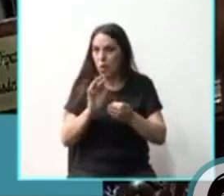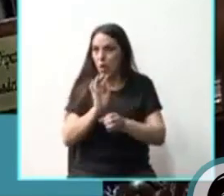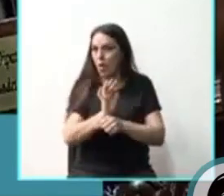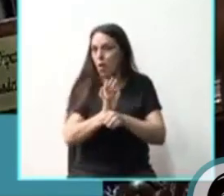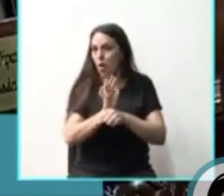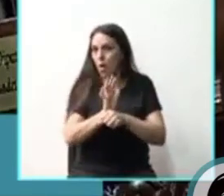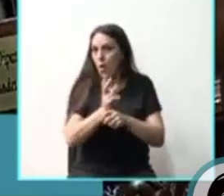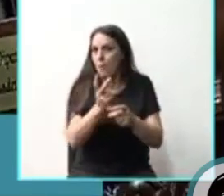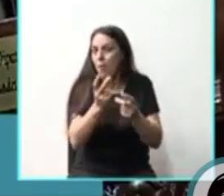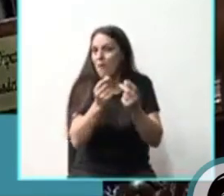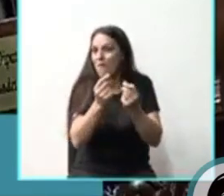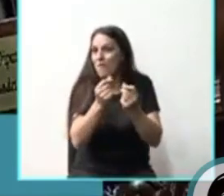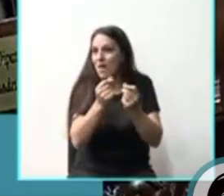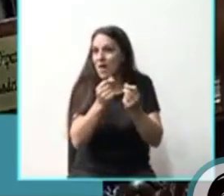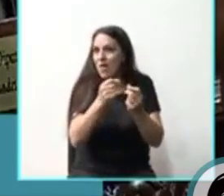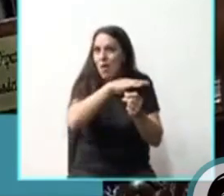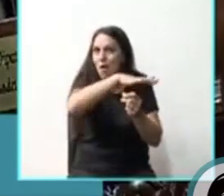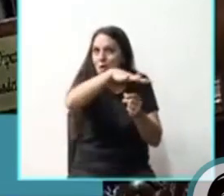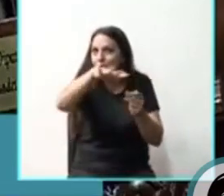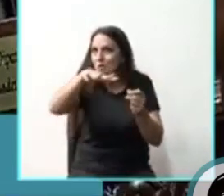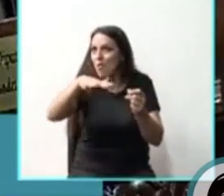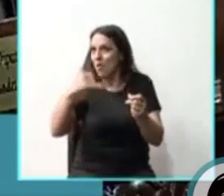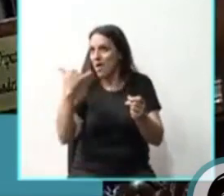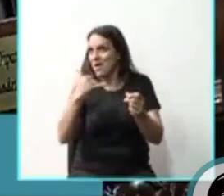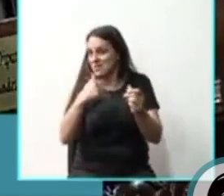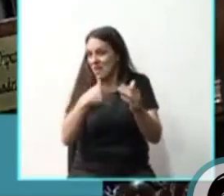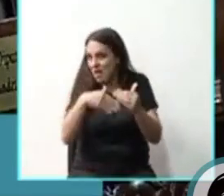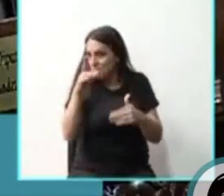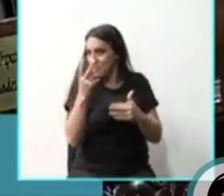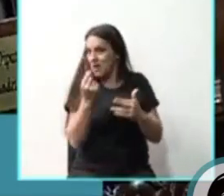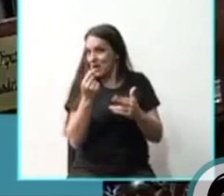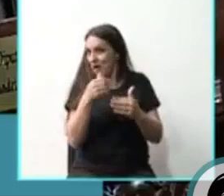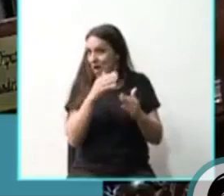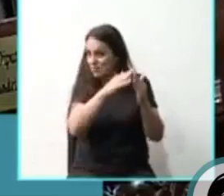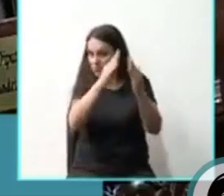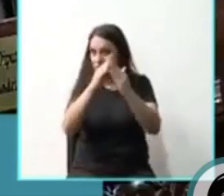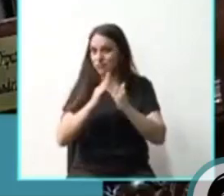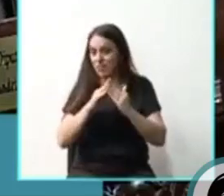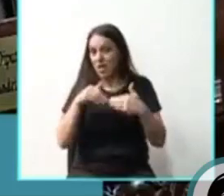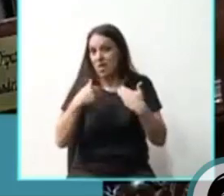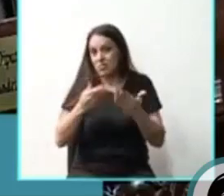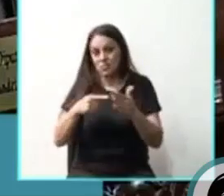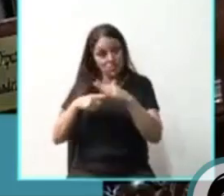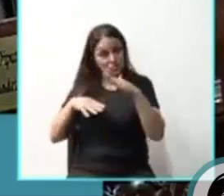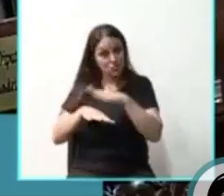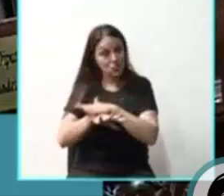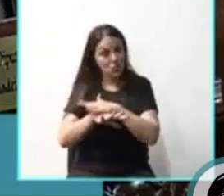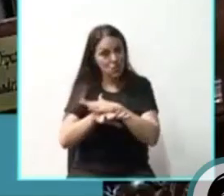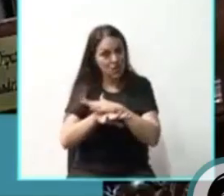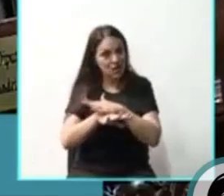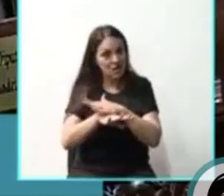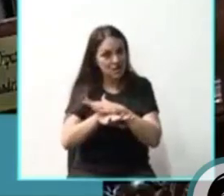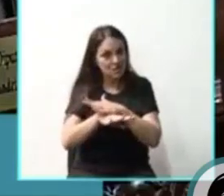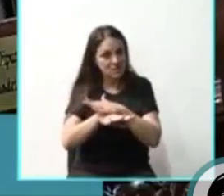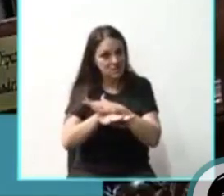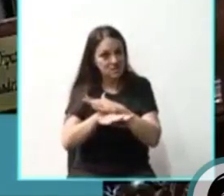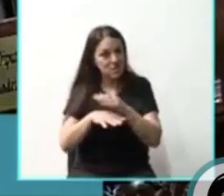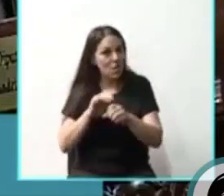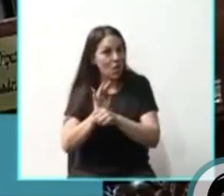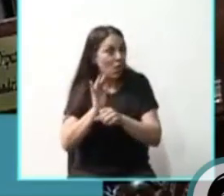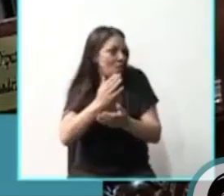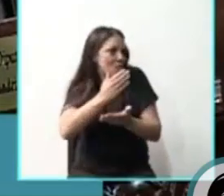todo el valor de las zonas aledañas entonces que cada vez la ciudad sea una ciudad cada vez más